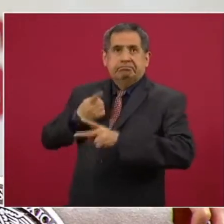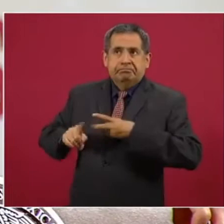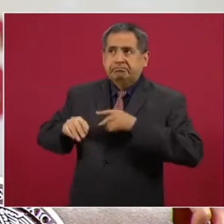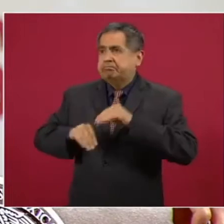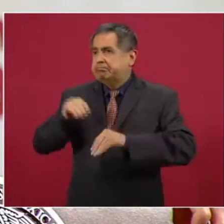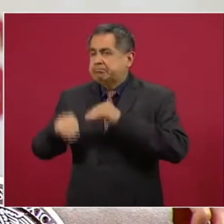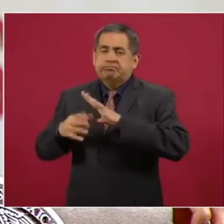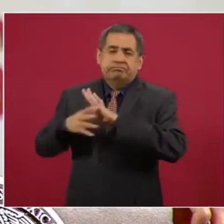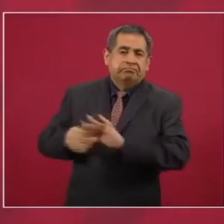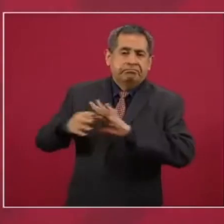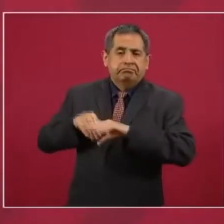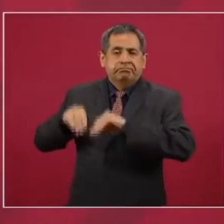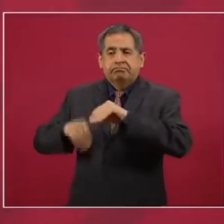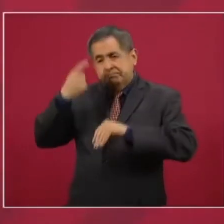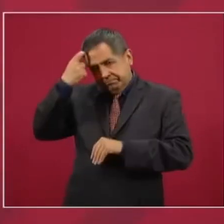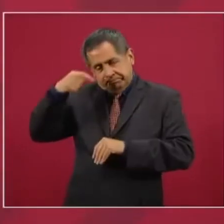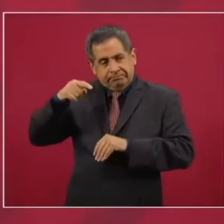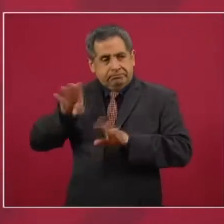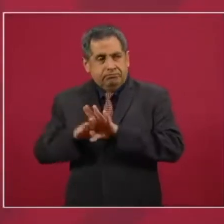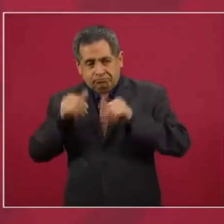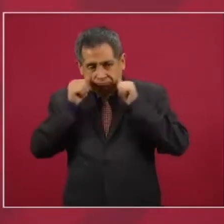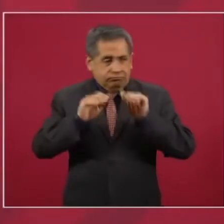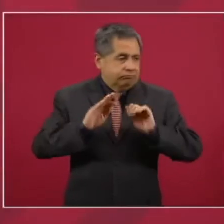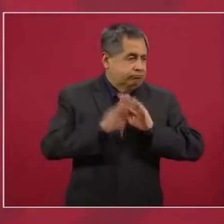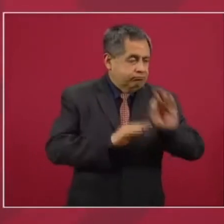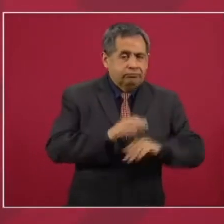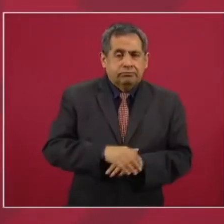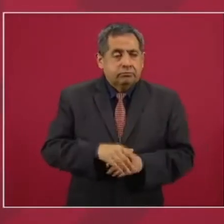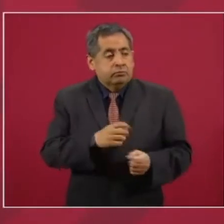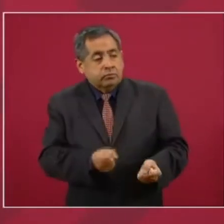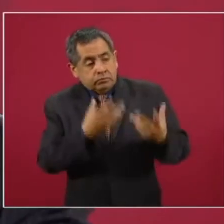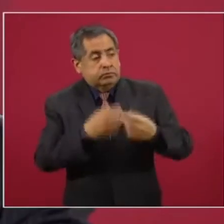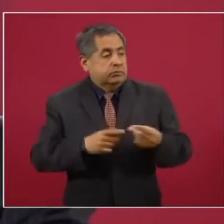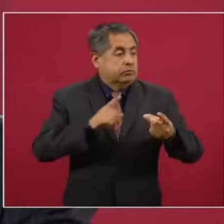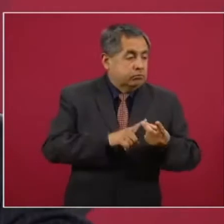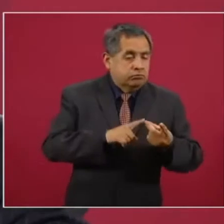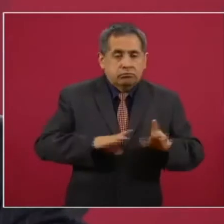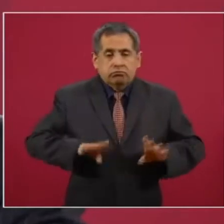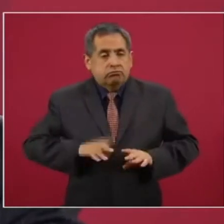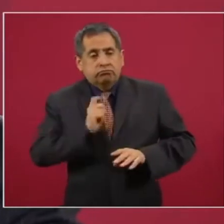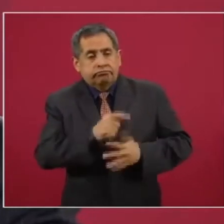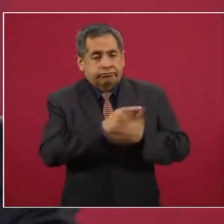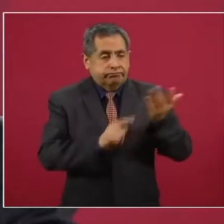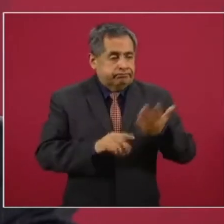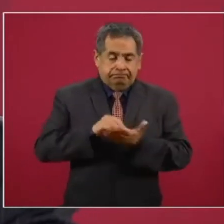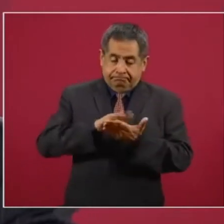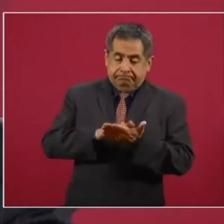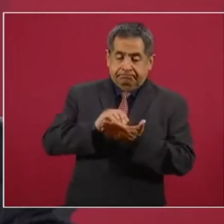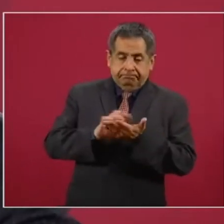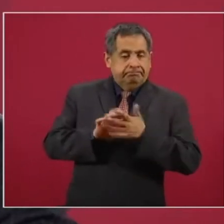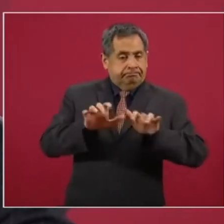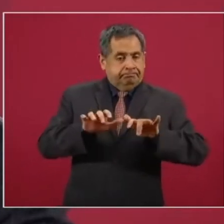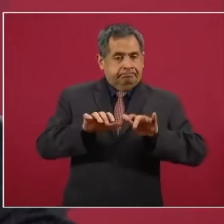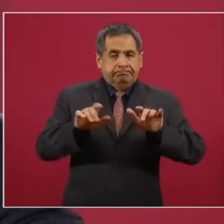es informativo identificar cuántas son, dónde están, qué características tienen, y son registradas en